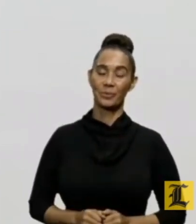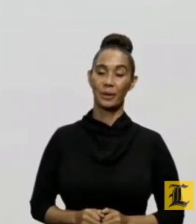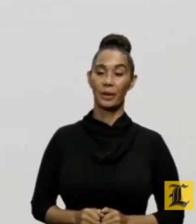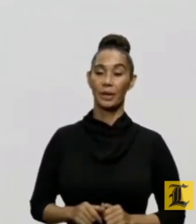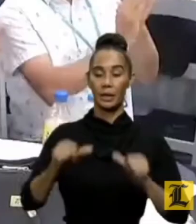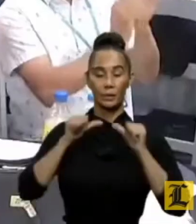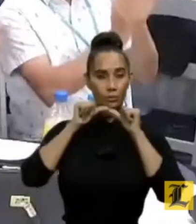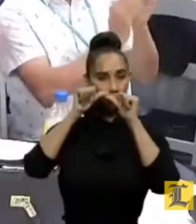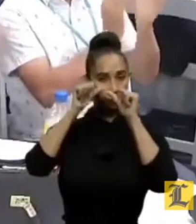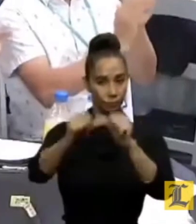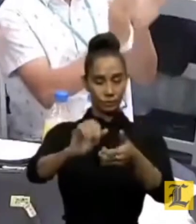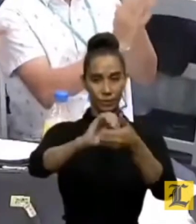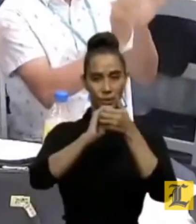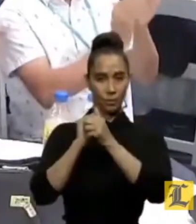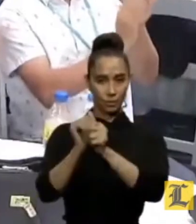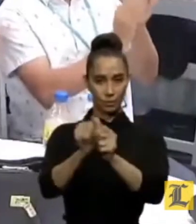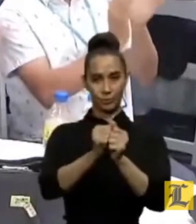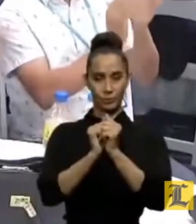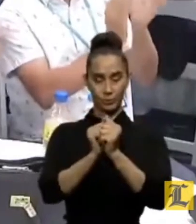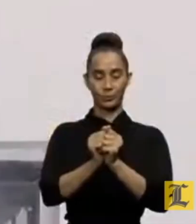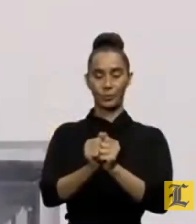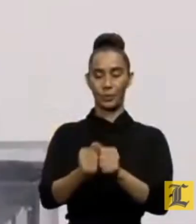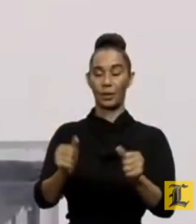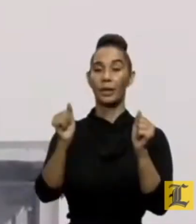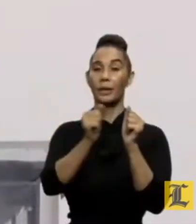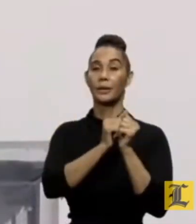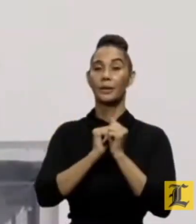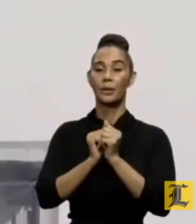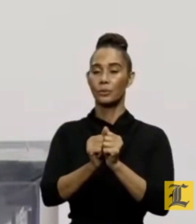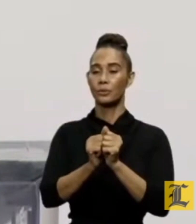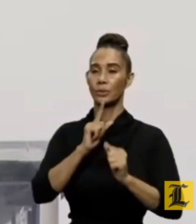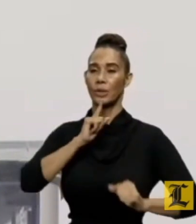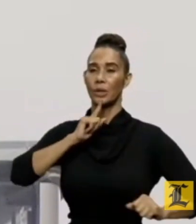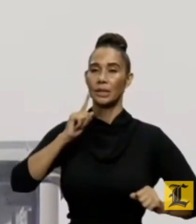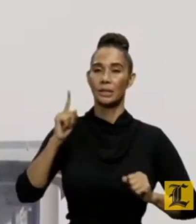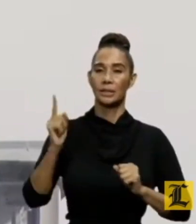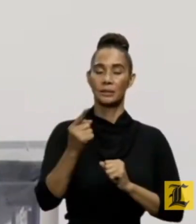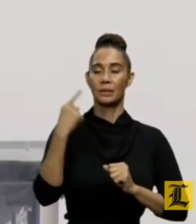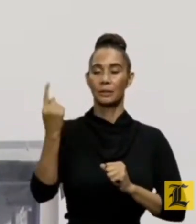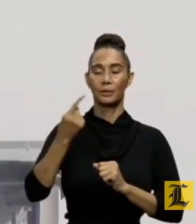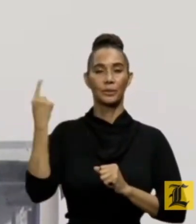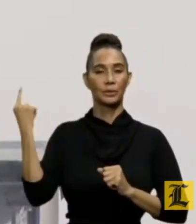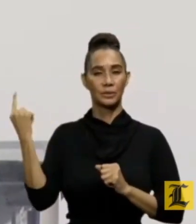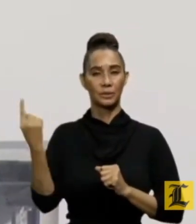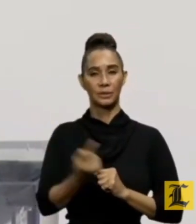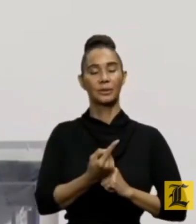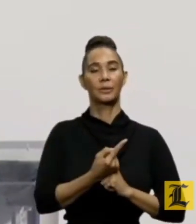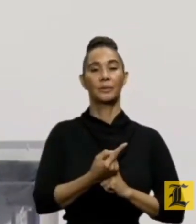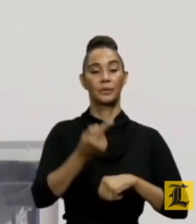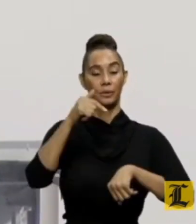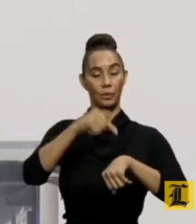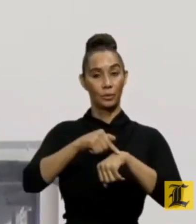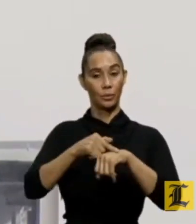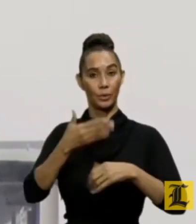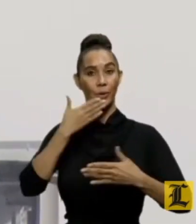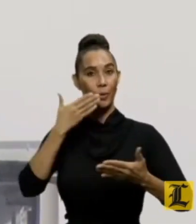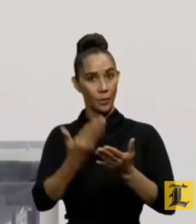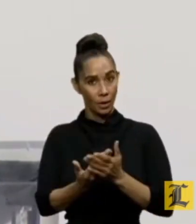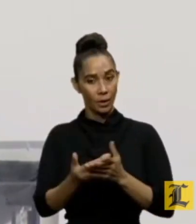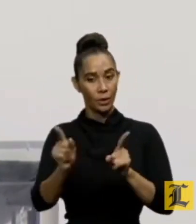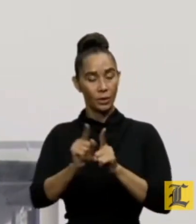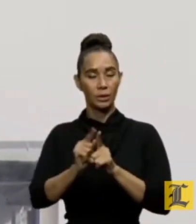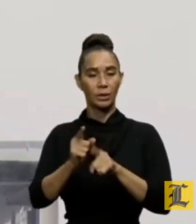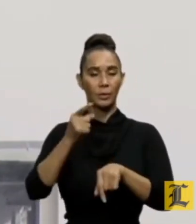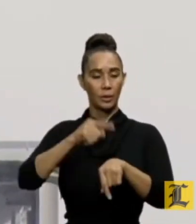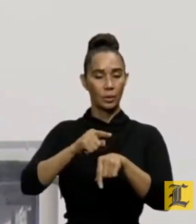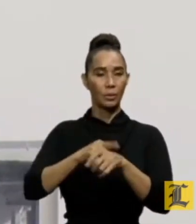Y que seguiremos juntos y que juntos estaremos siempre en los momentos buenos y en